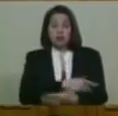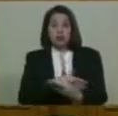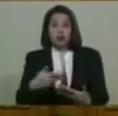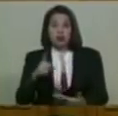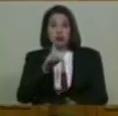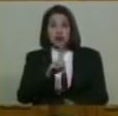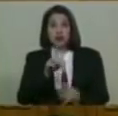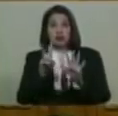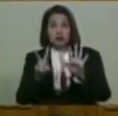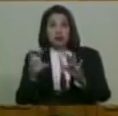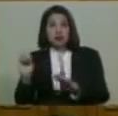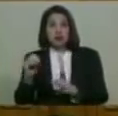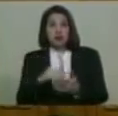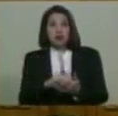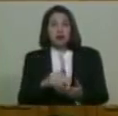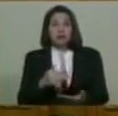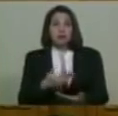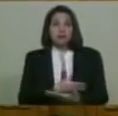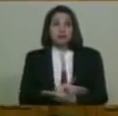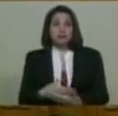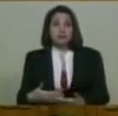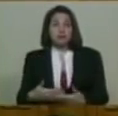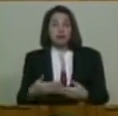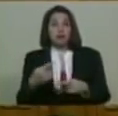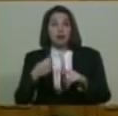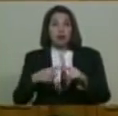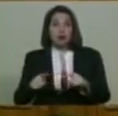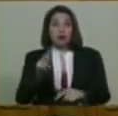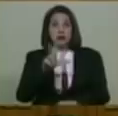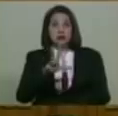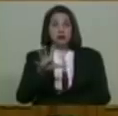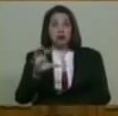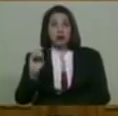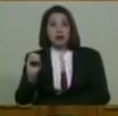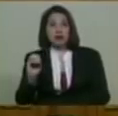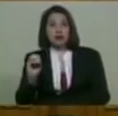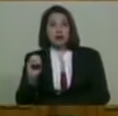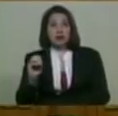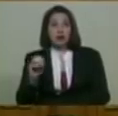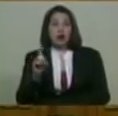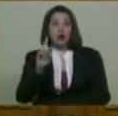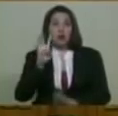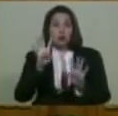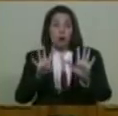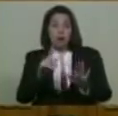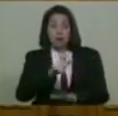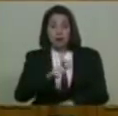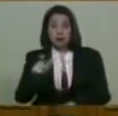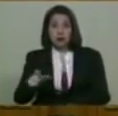1.170.000. Familia de 8 integrantes, 1.340.000. Familia de 9 integrantes,